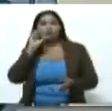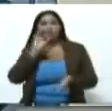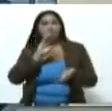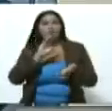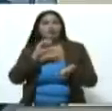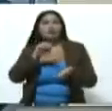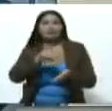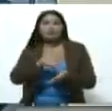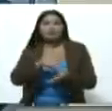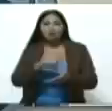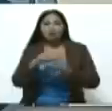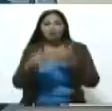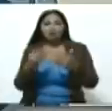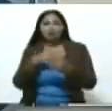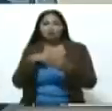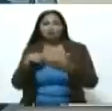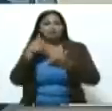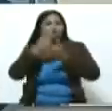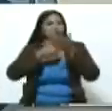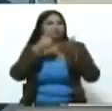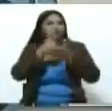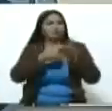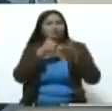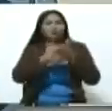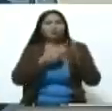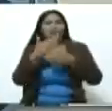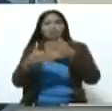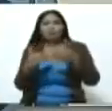esta señora insiste nuevamente porque ella tiene